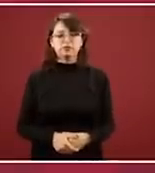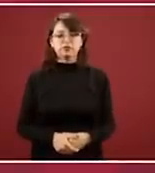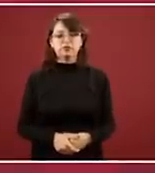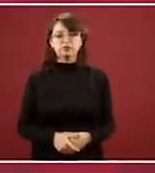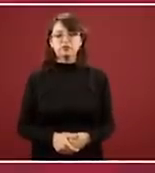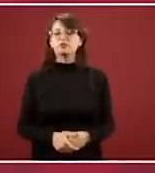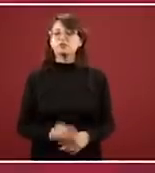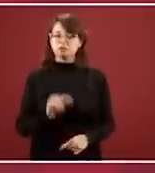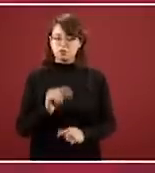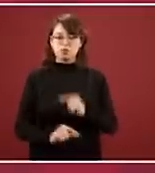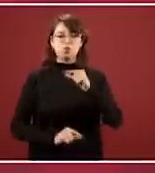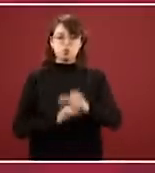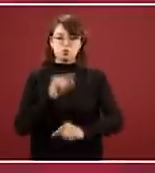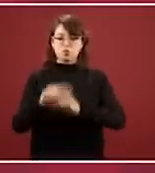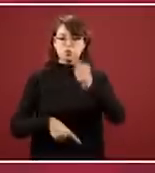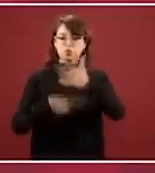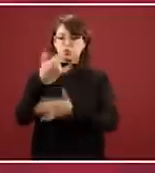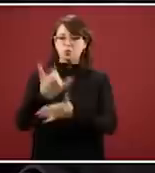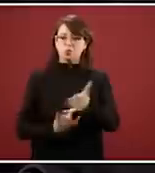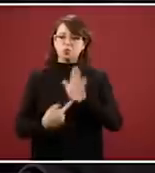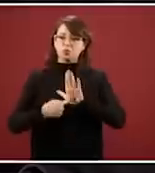Les vamos a ir presentando aquí los proyectos.